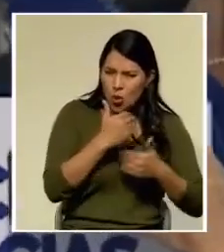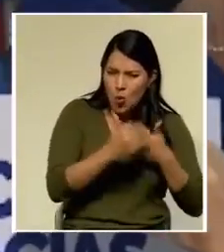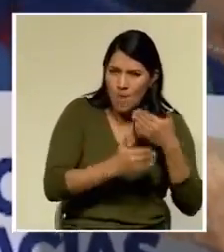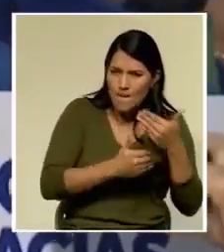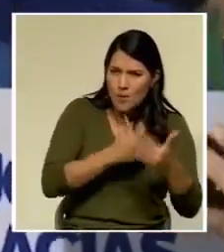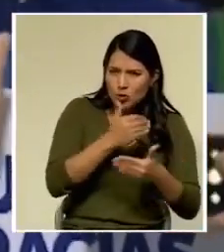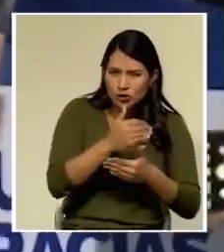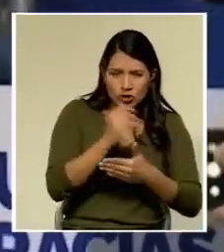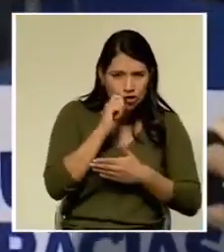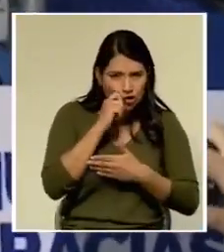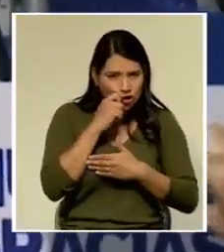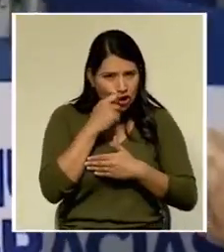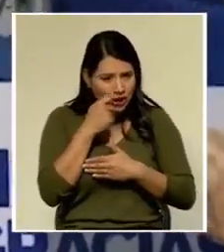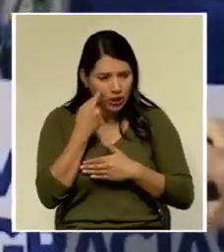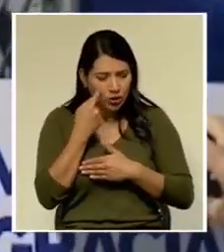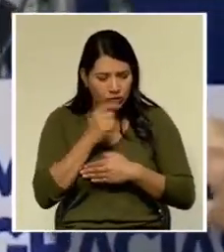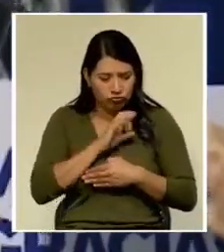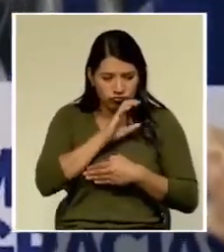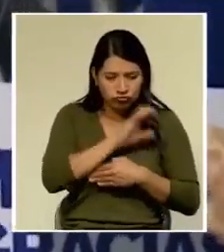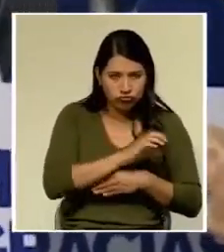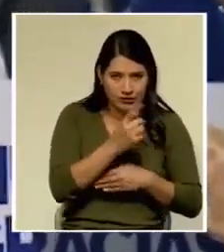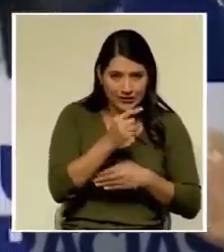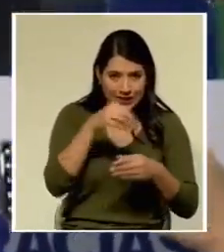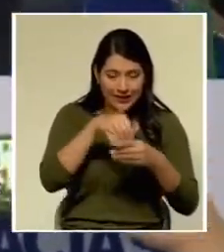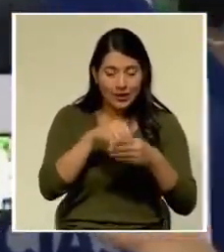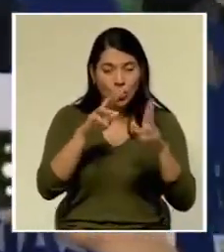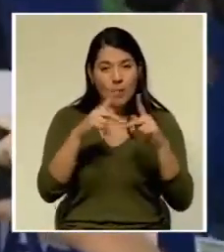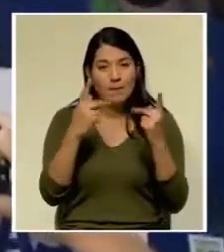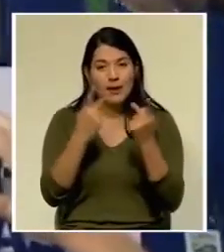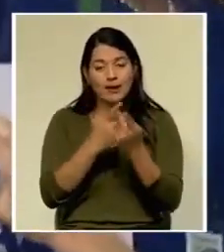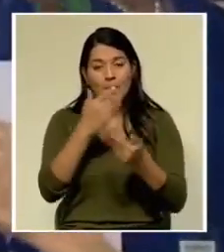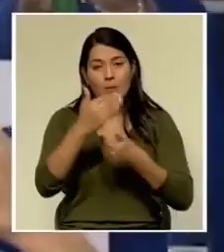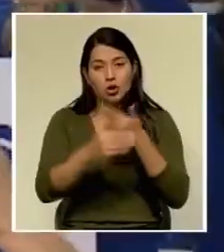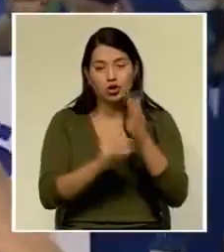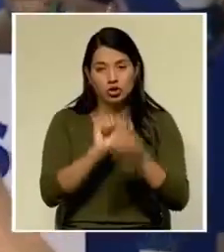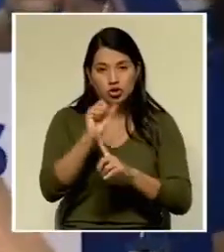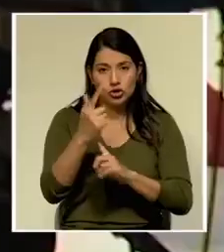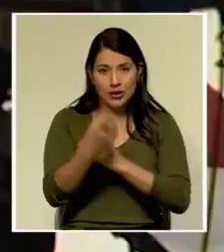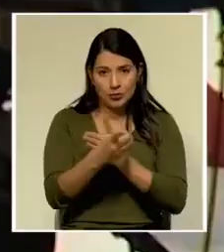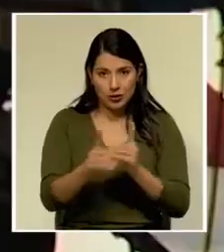paralelo en el Partido Progreso Social Democrático.